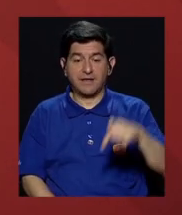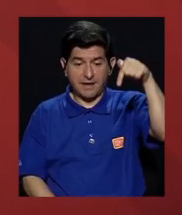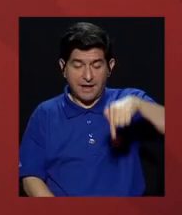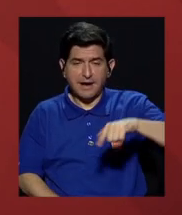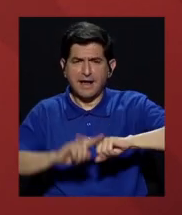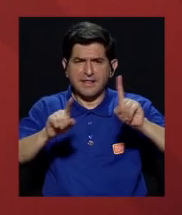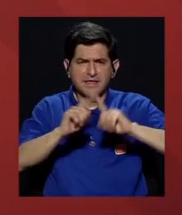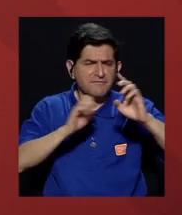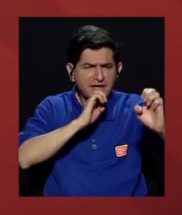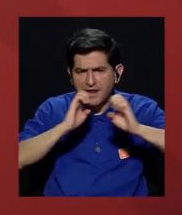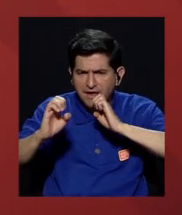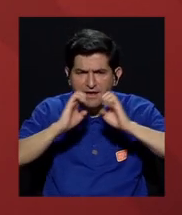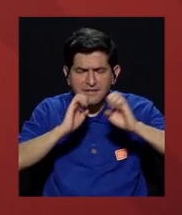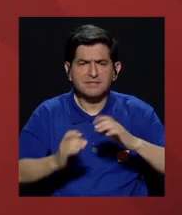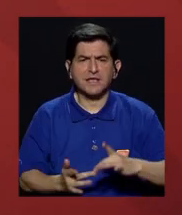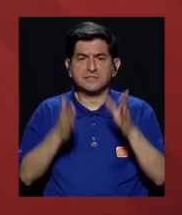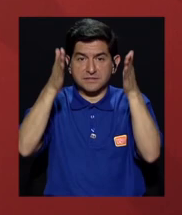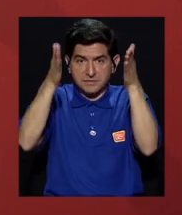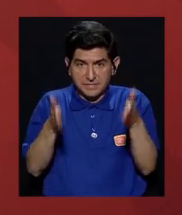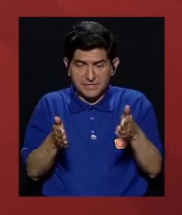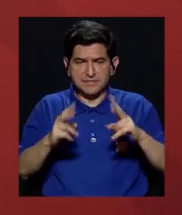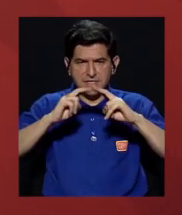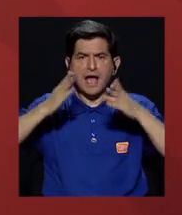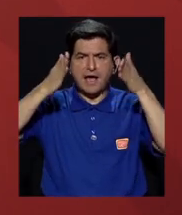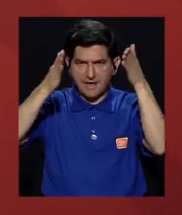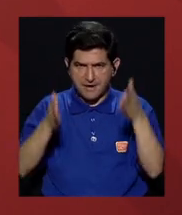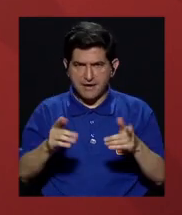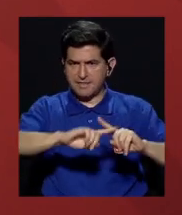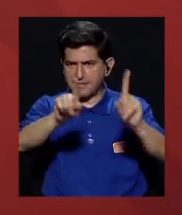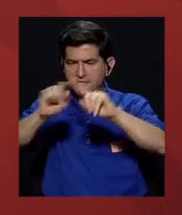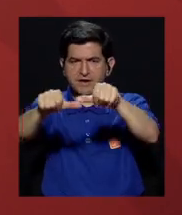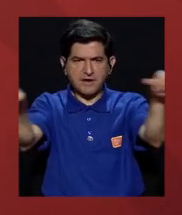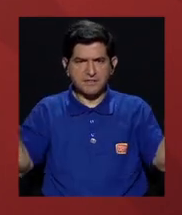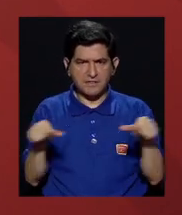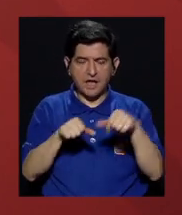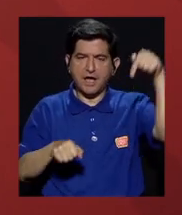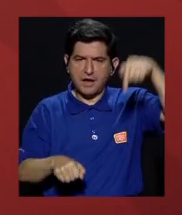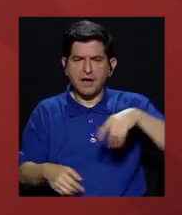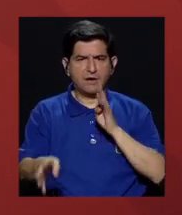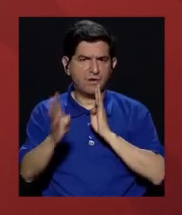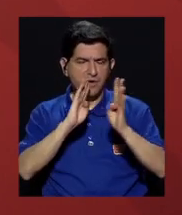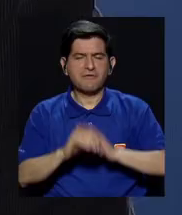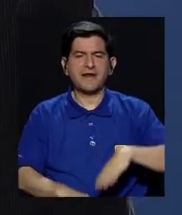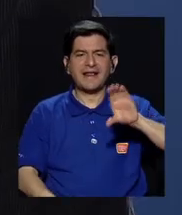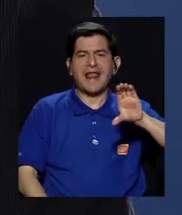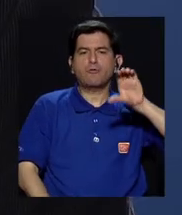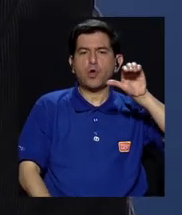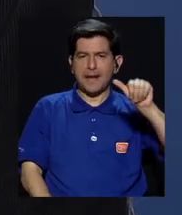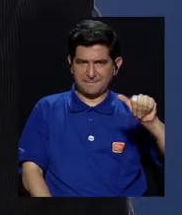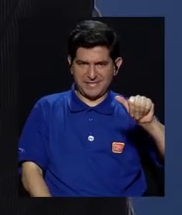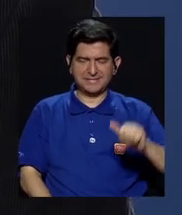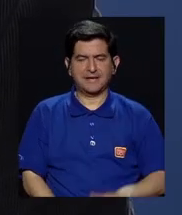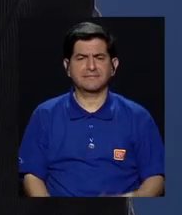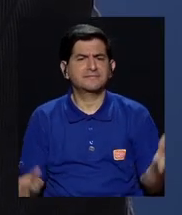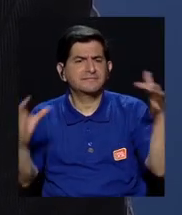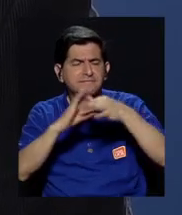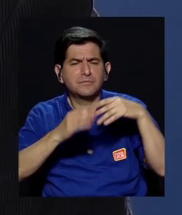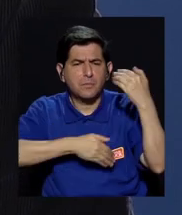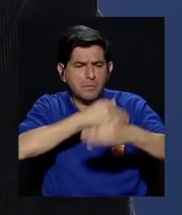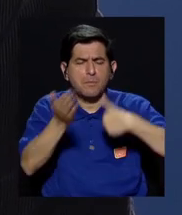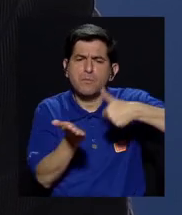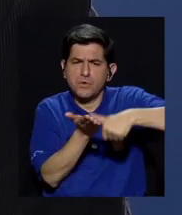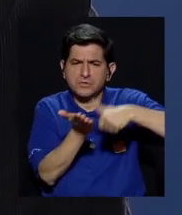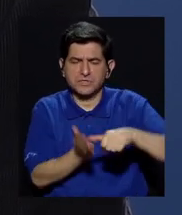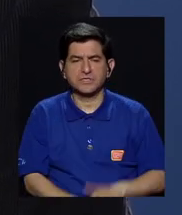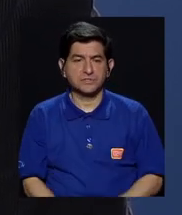haciendo una serie de entrevistas con especialistas y analistas en diferentes ámbitos el día de hoy conversamos con claudio alpízar a propósito del